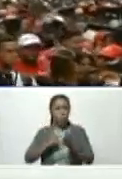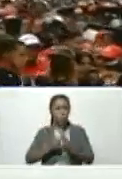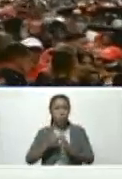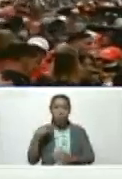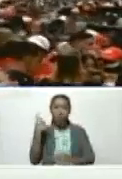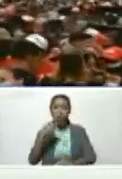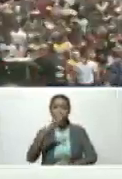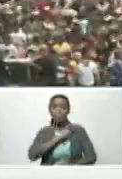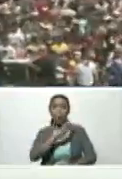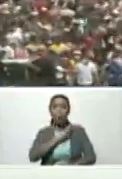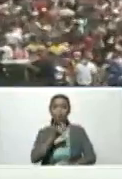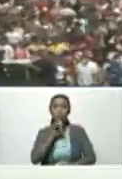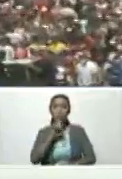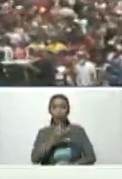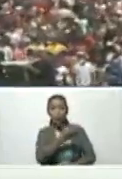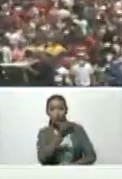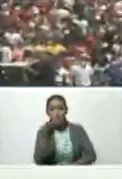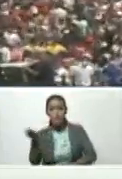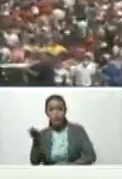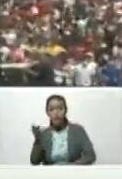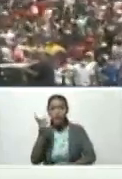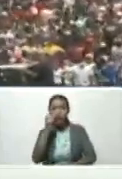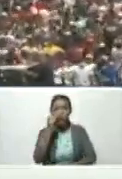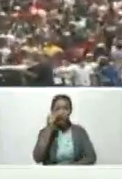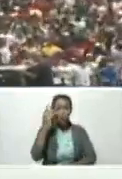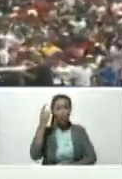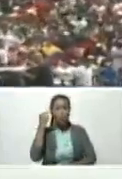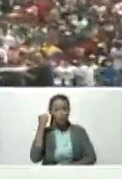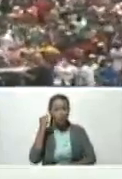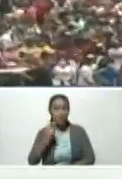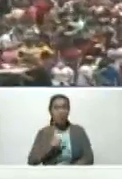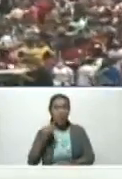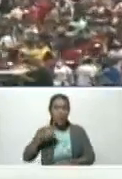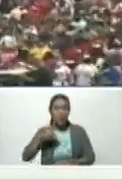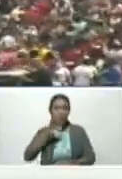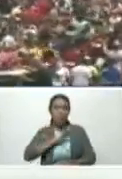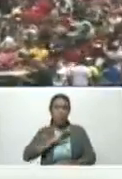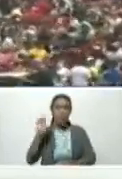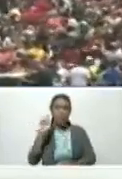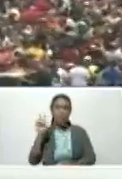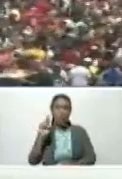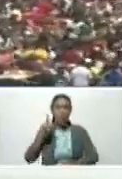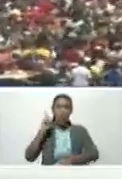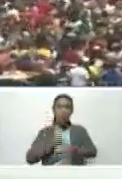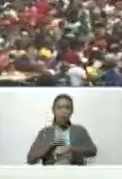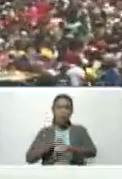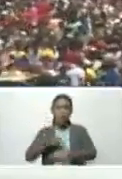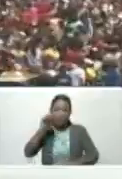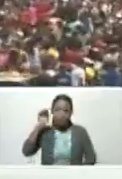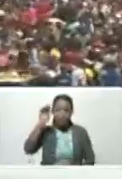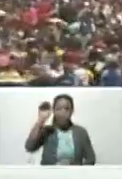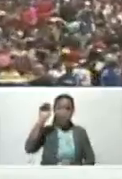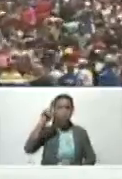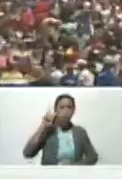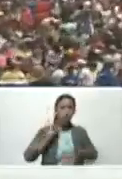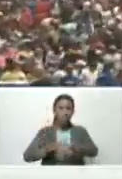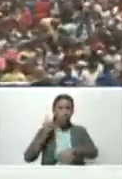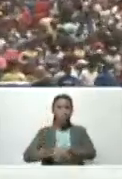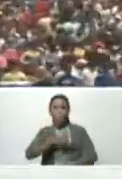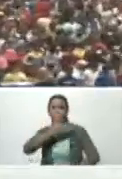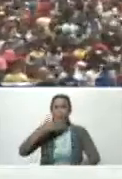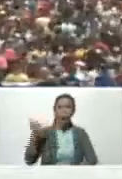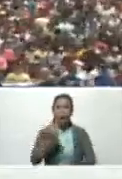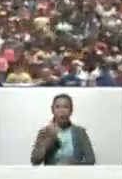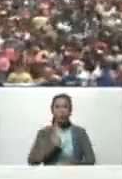les pertenece a ustedes, muchachos y muchachas de Venezuela. Los tiempos futuros, los tiempos